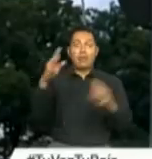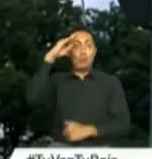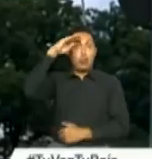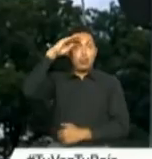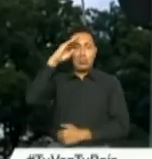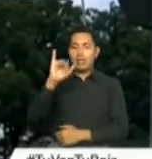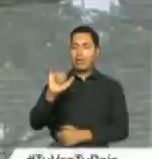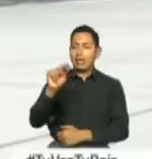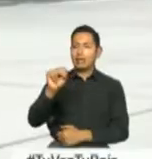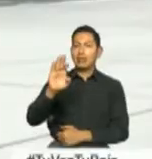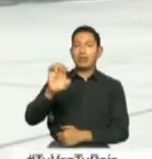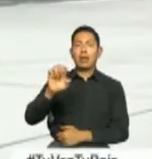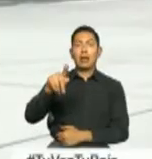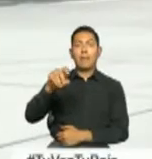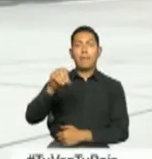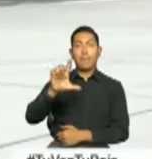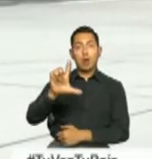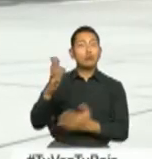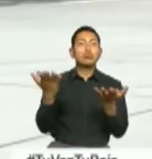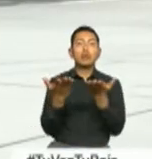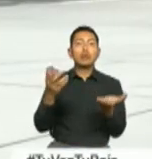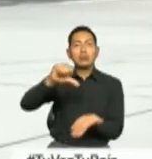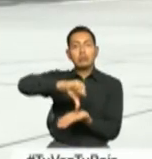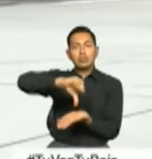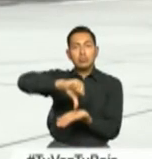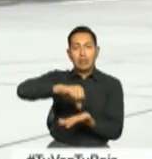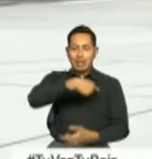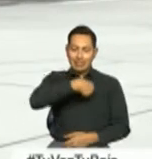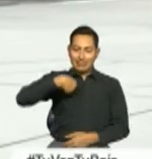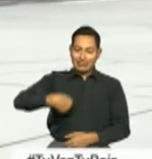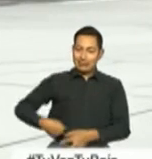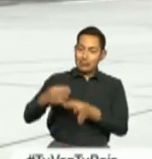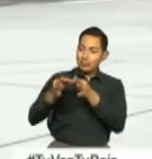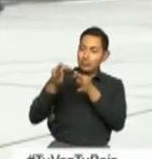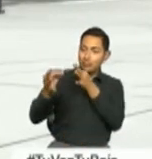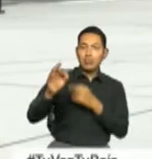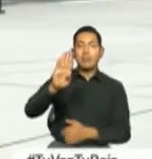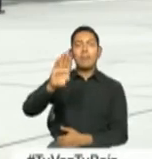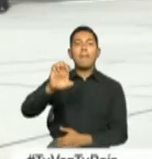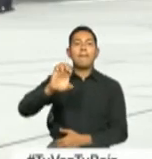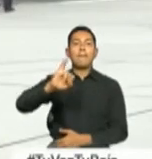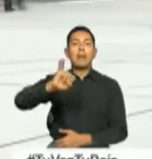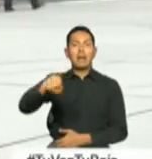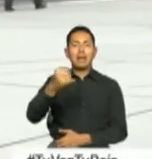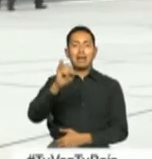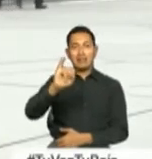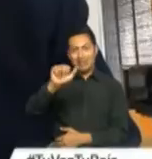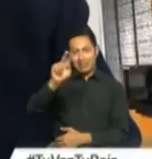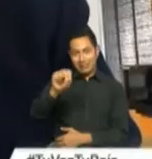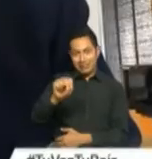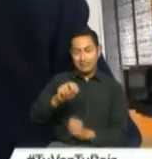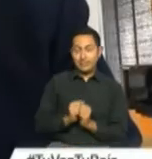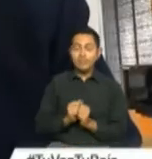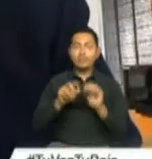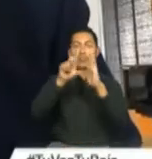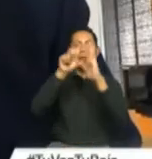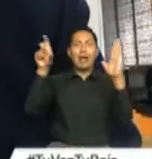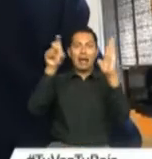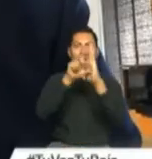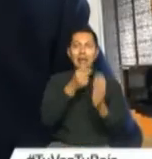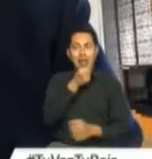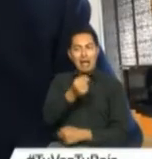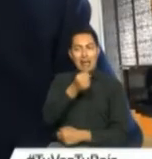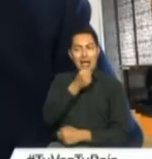Criminal, Interpol, que se desarrolló en la ciudad de Beijing, en China. En este marco, en entrevista para la agencia Andes, Navas indicó